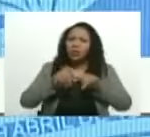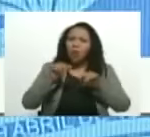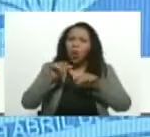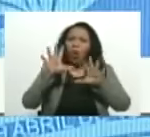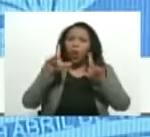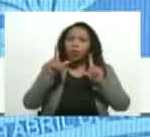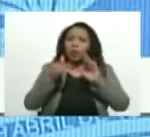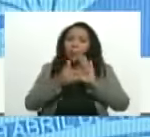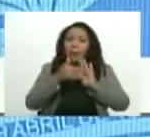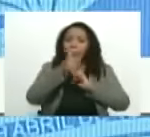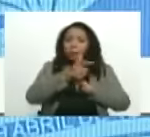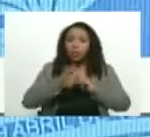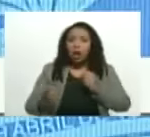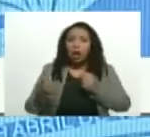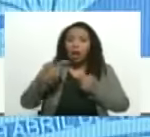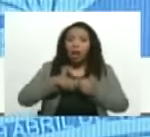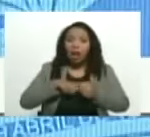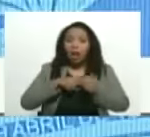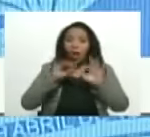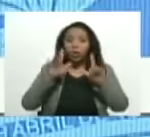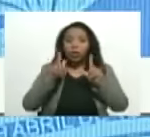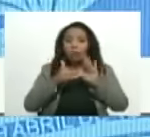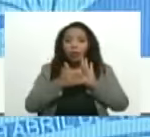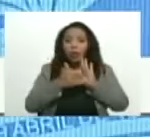11.000 votantes registrados, 11.000,